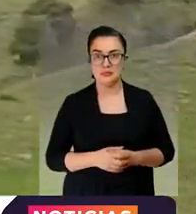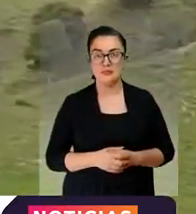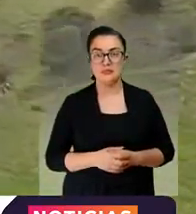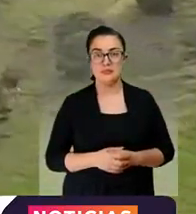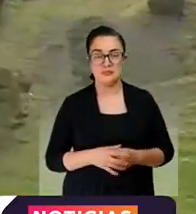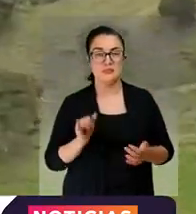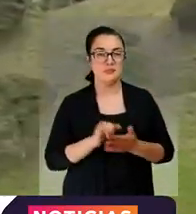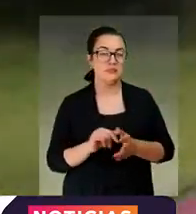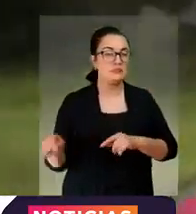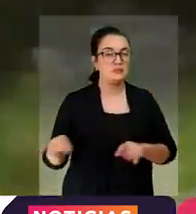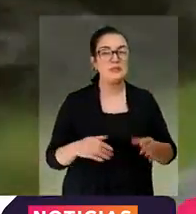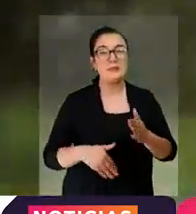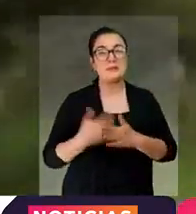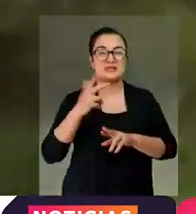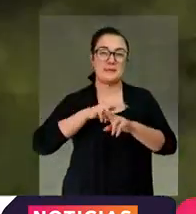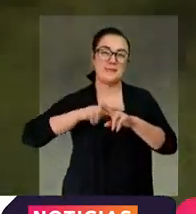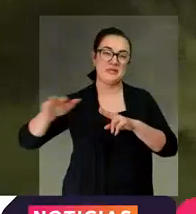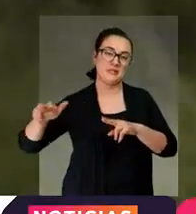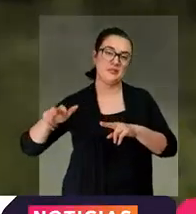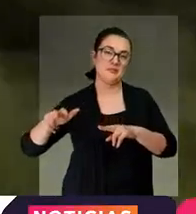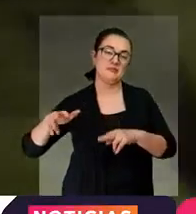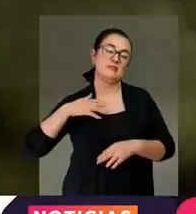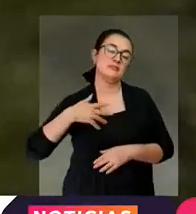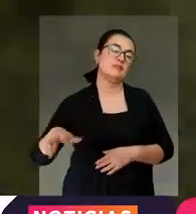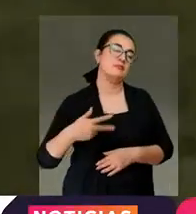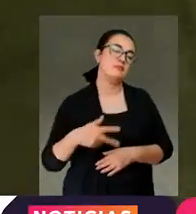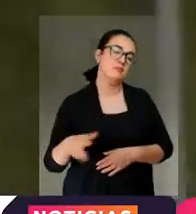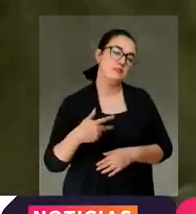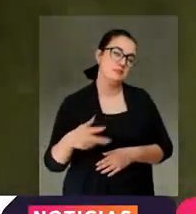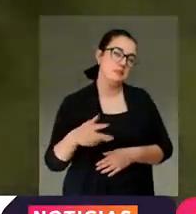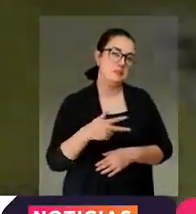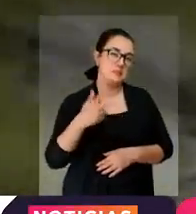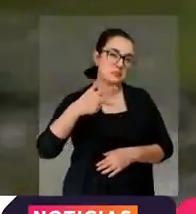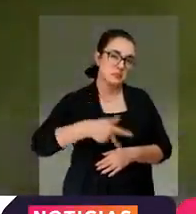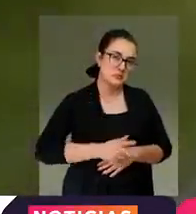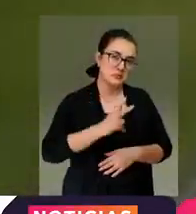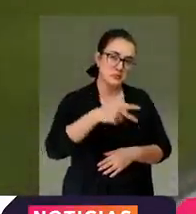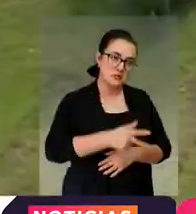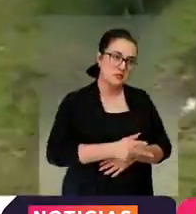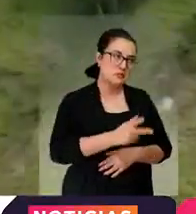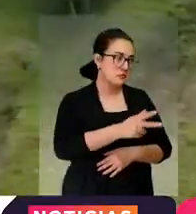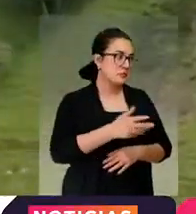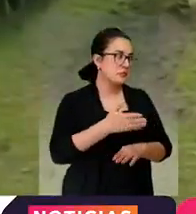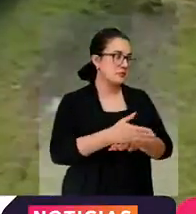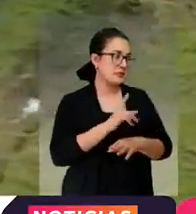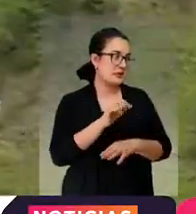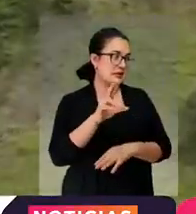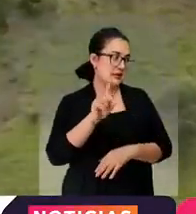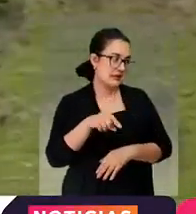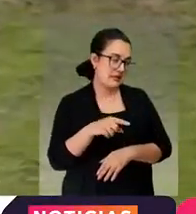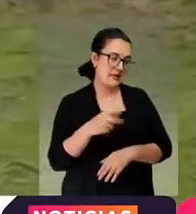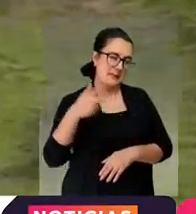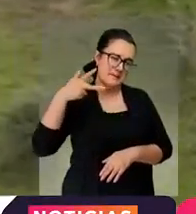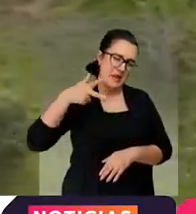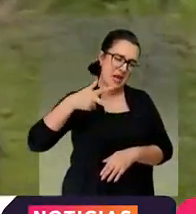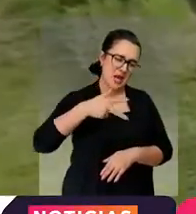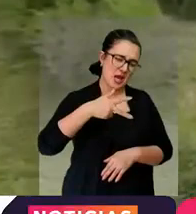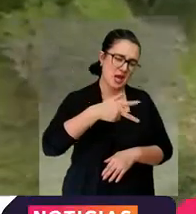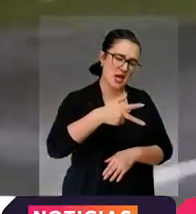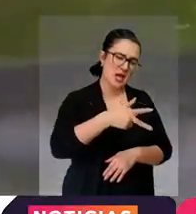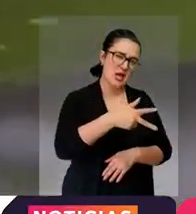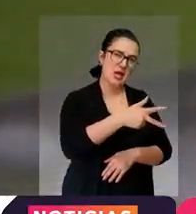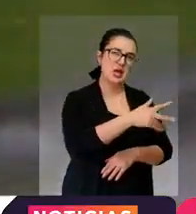desde Manizales y contó con un largo descenso luego de haber coronado el Alto de Letras y bajar al municipio tolimense